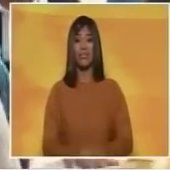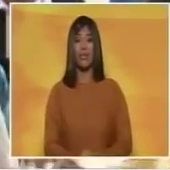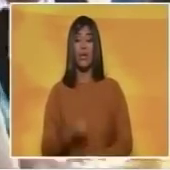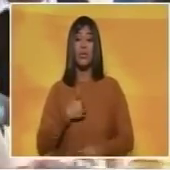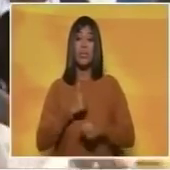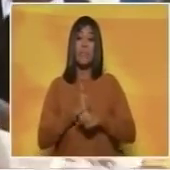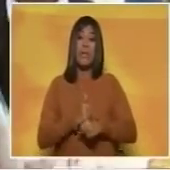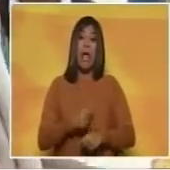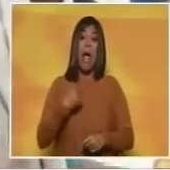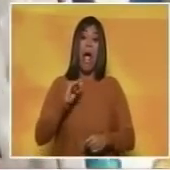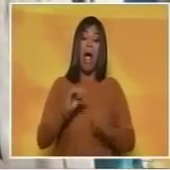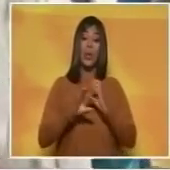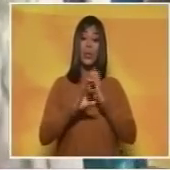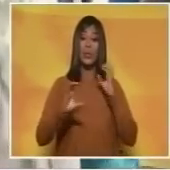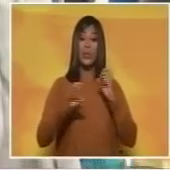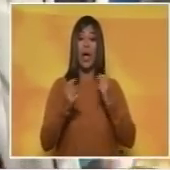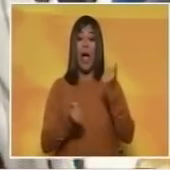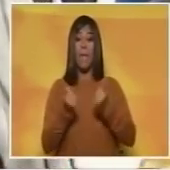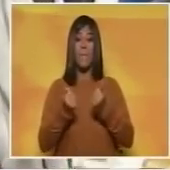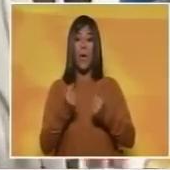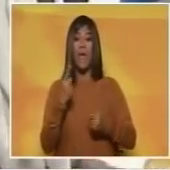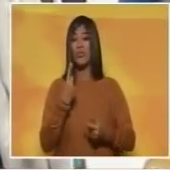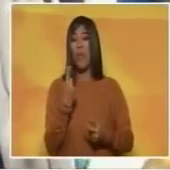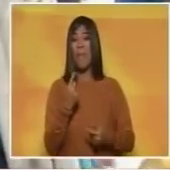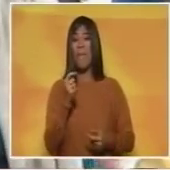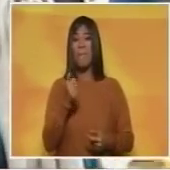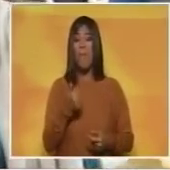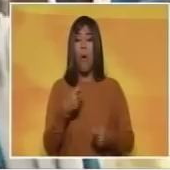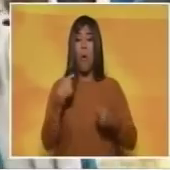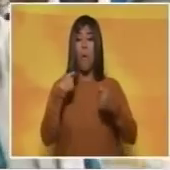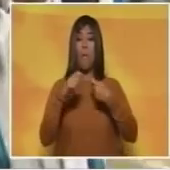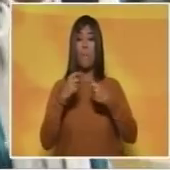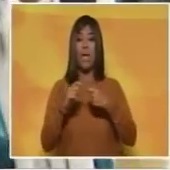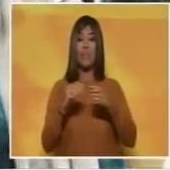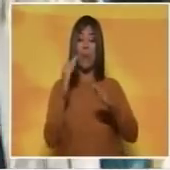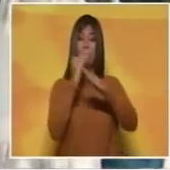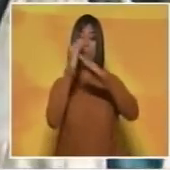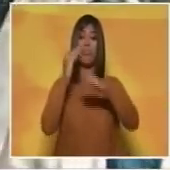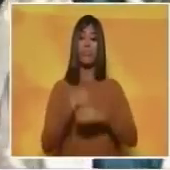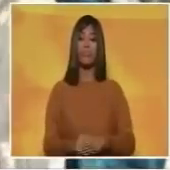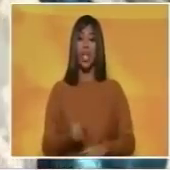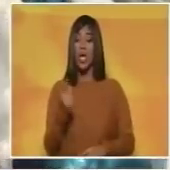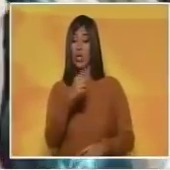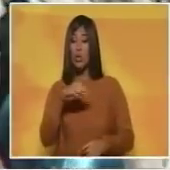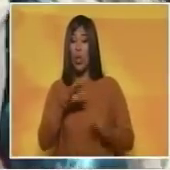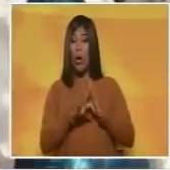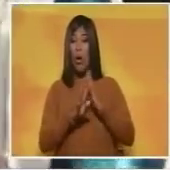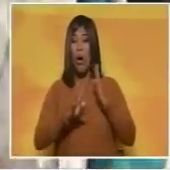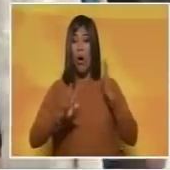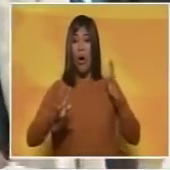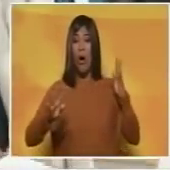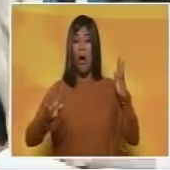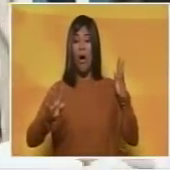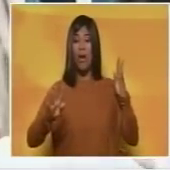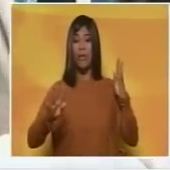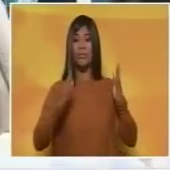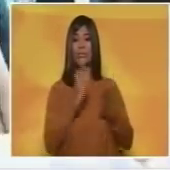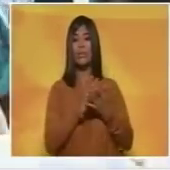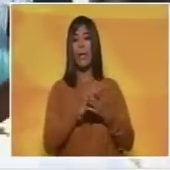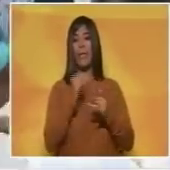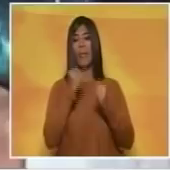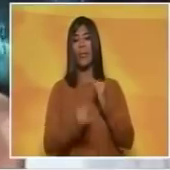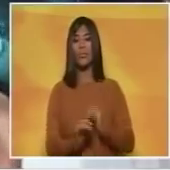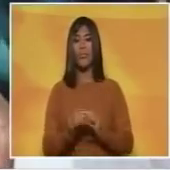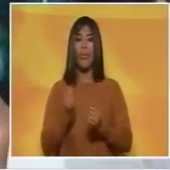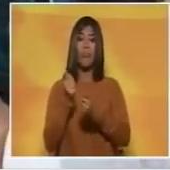a veces llegan dos camiones, a veces no surten todo porque a veces nomás que venden y llegan hasta aquí. Entonces todo lo que estamos aquí hacia atrás, casi siempre nos quedamos en